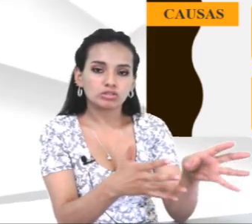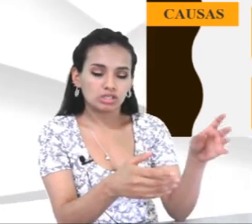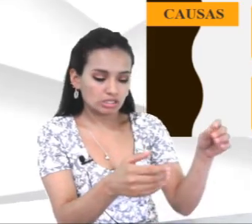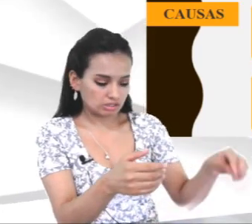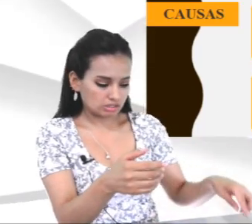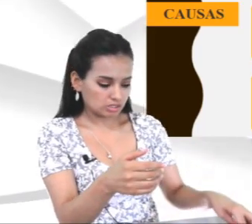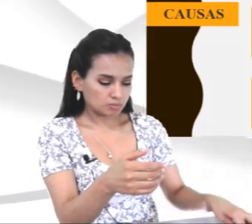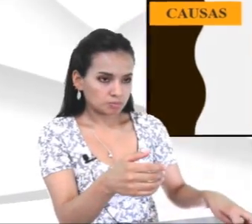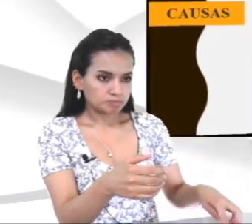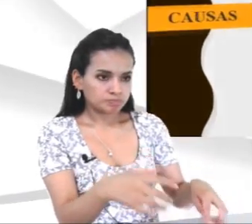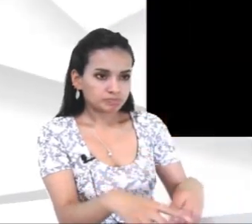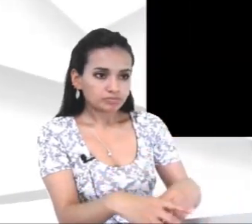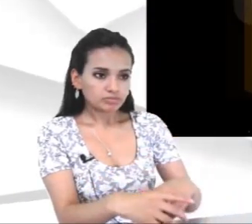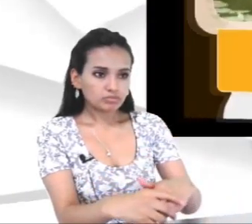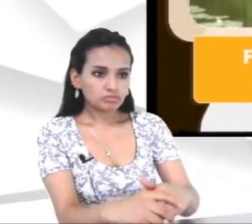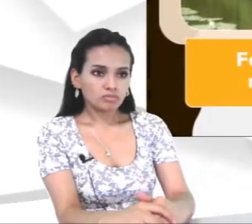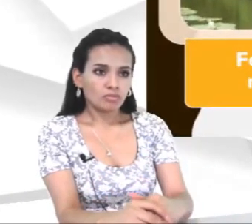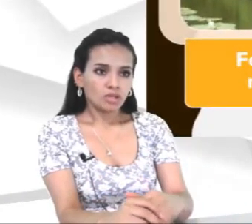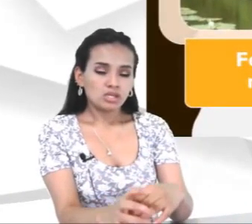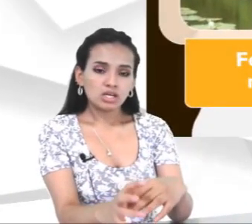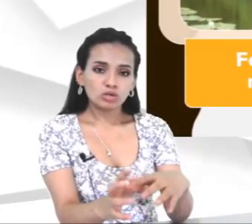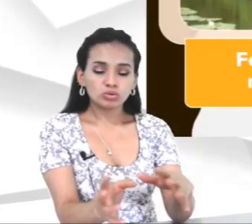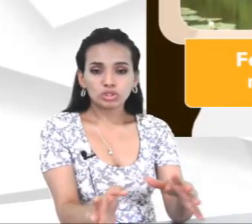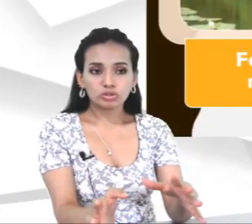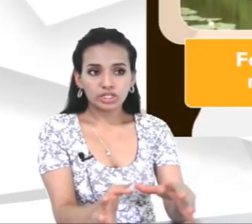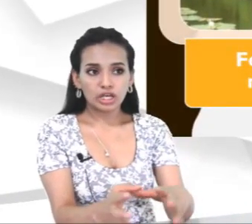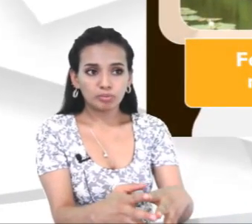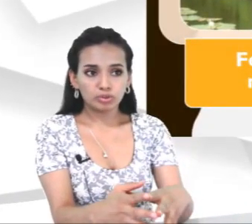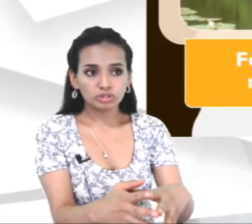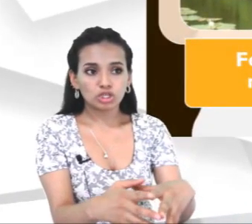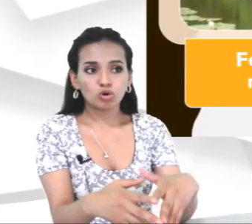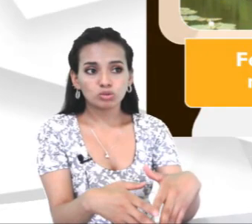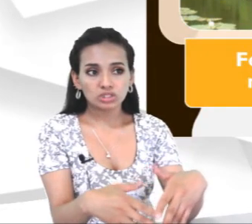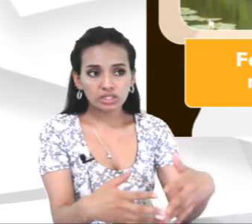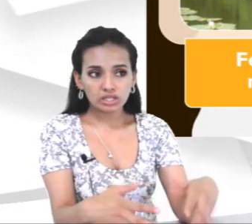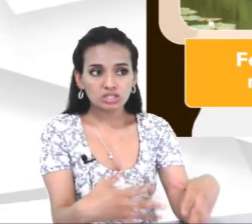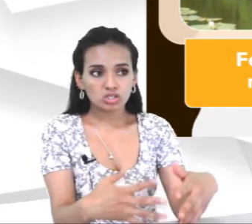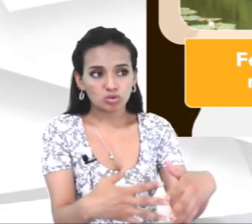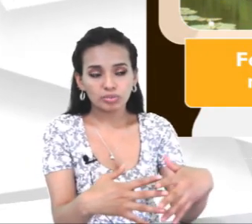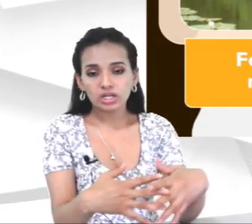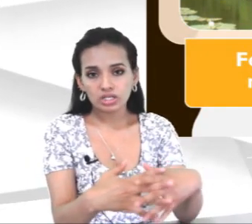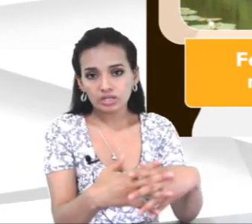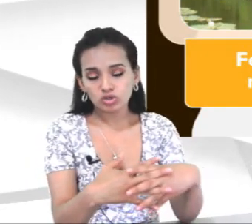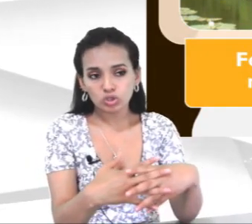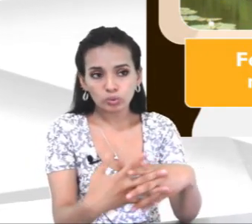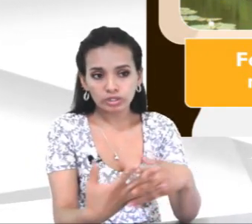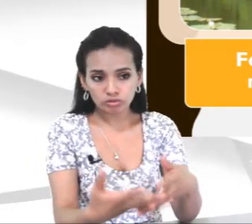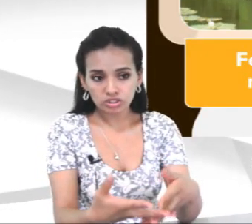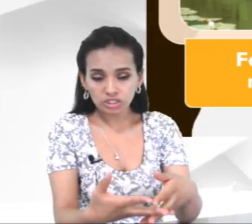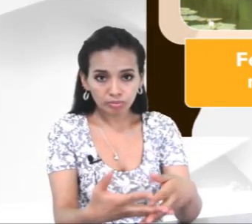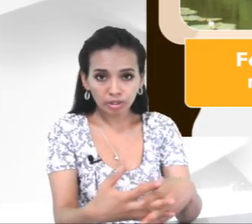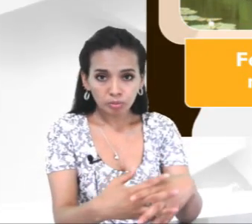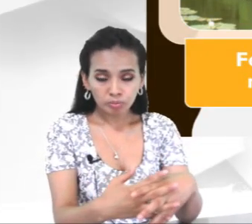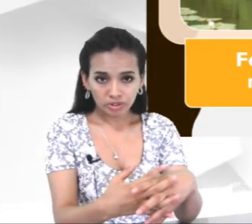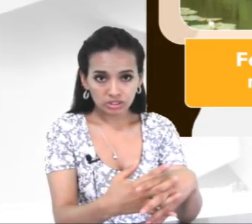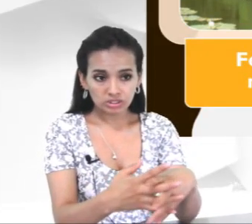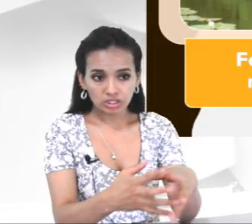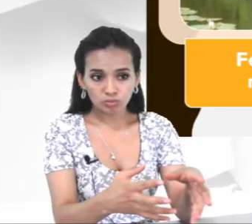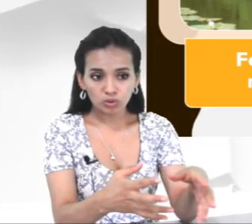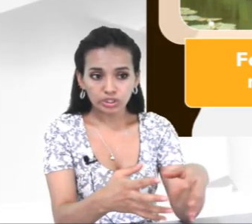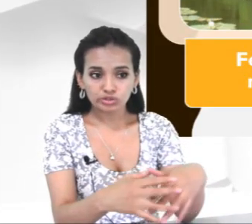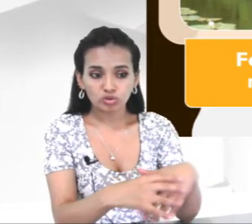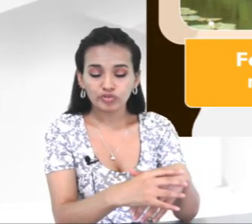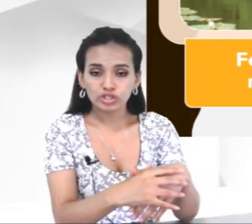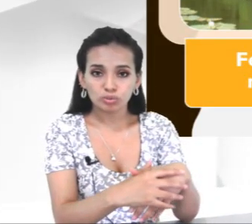conectados entre sí y algunos de los ejemplos de cómo se altera y se rompe el equilibrio de un ecosistema pues